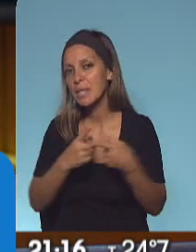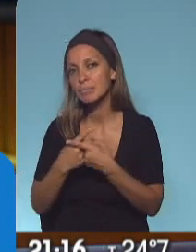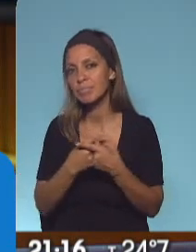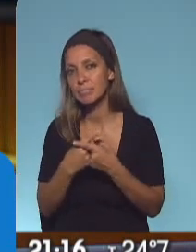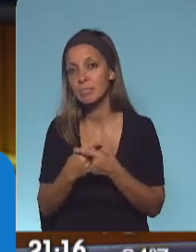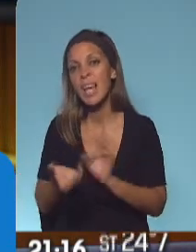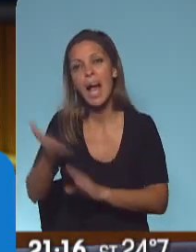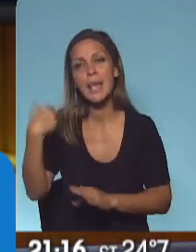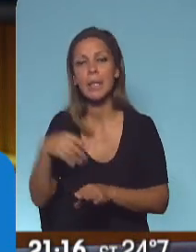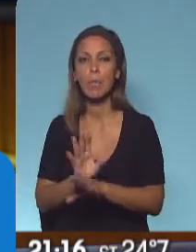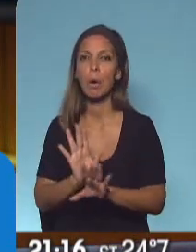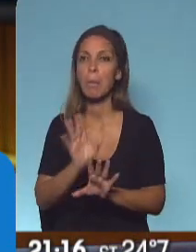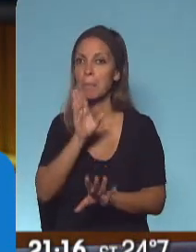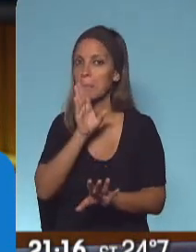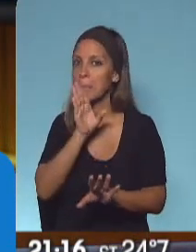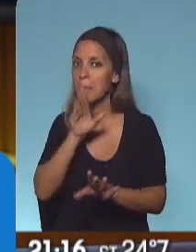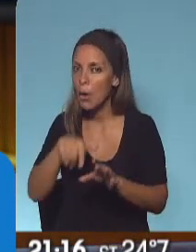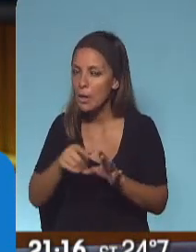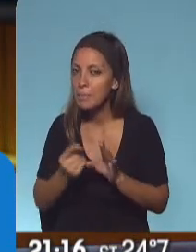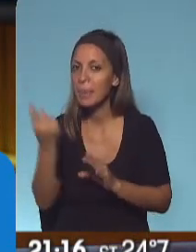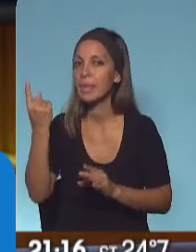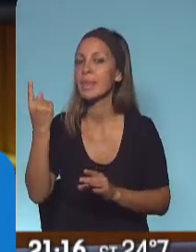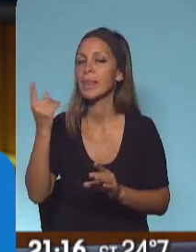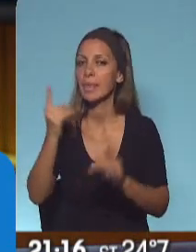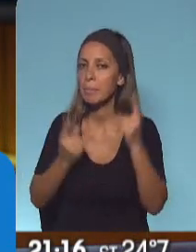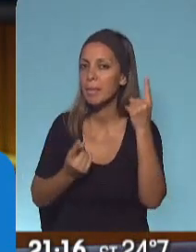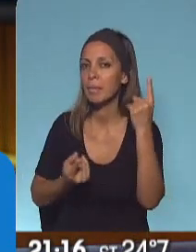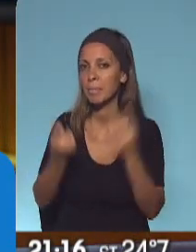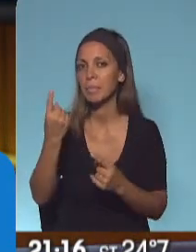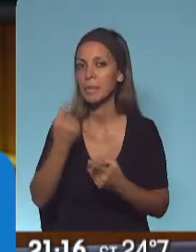oculto, pero esto de hoy, por ejemplo, se salió más a escena.